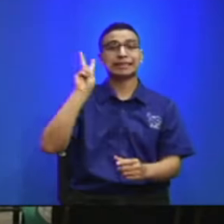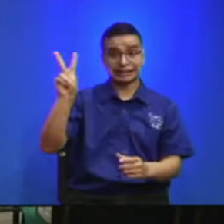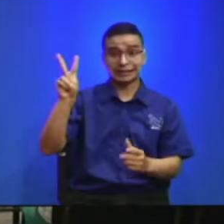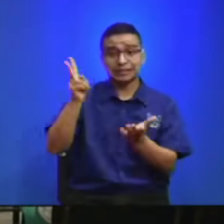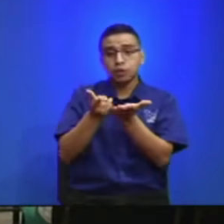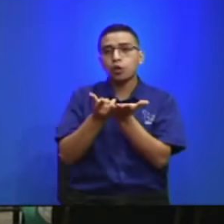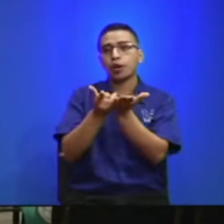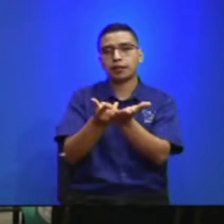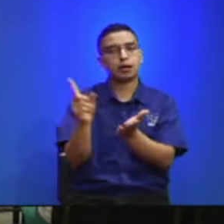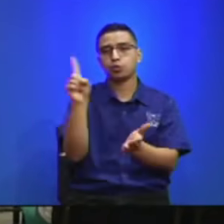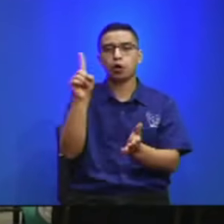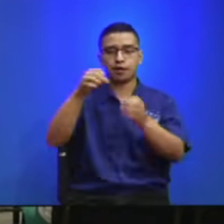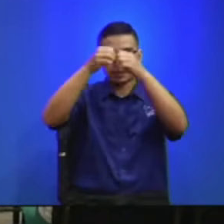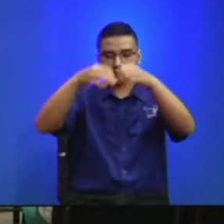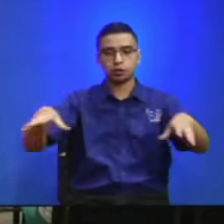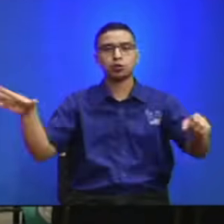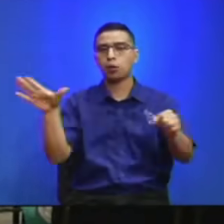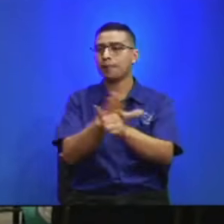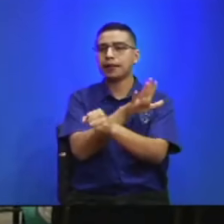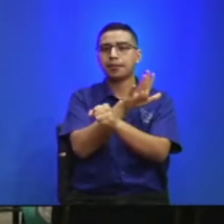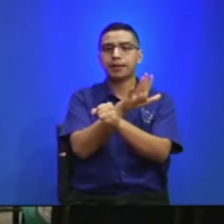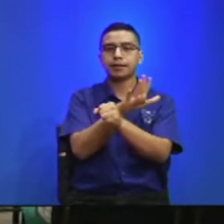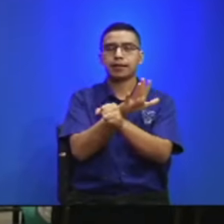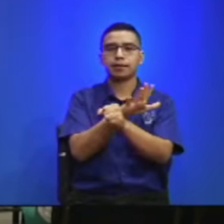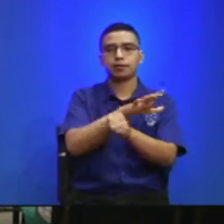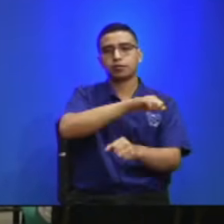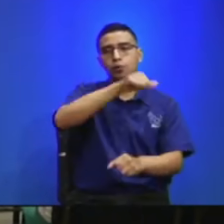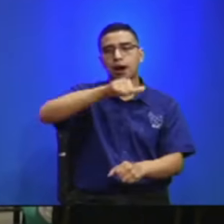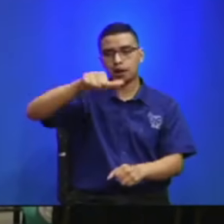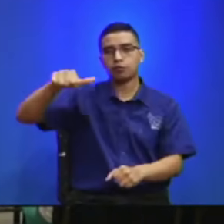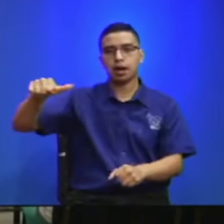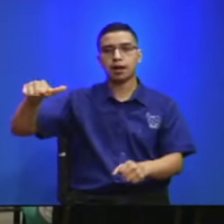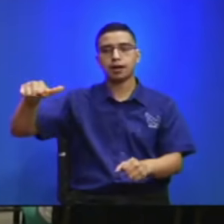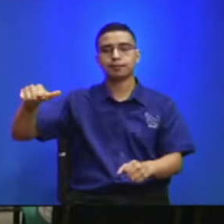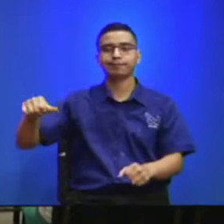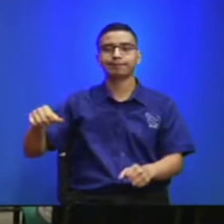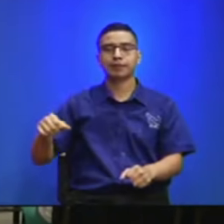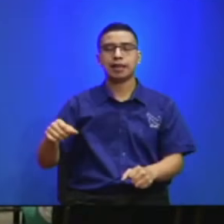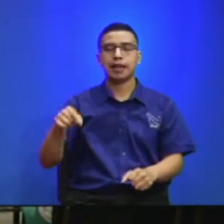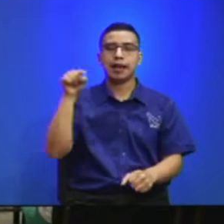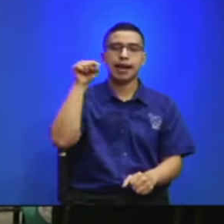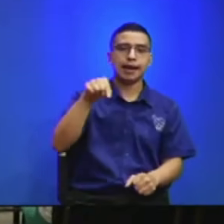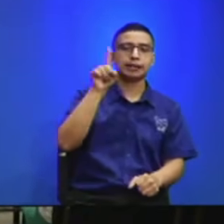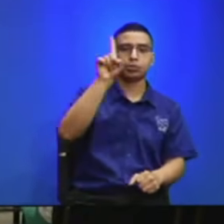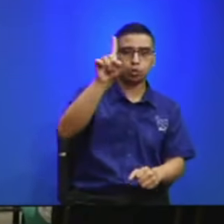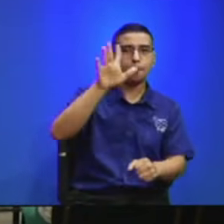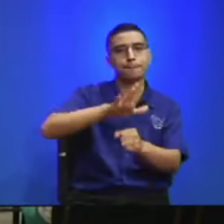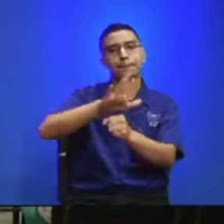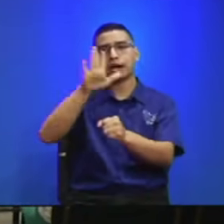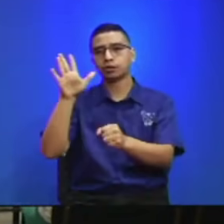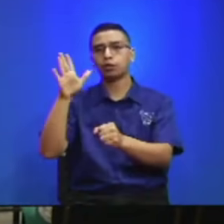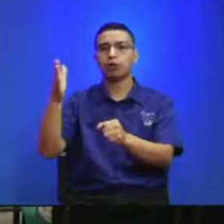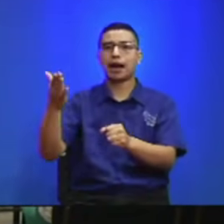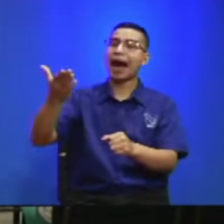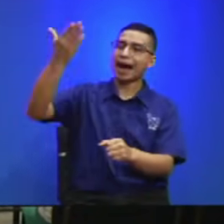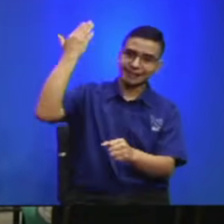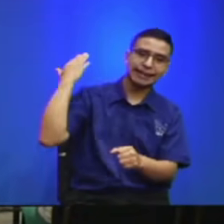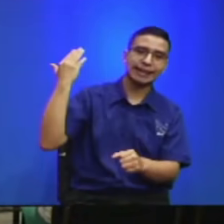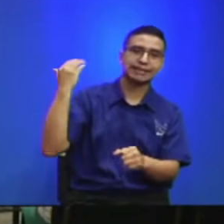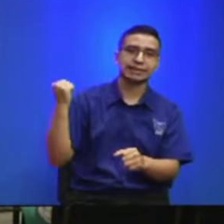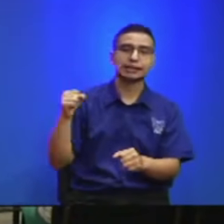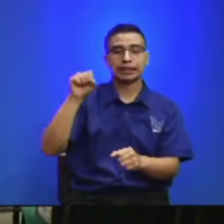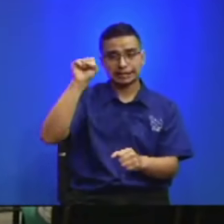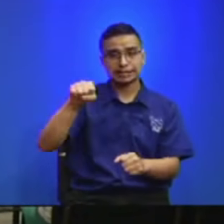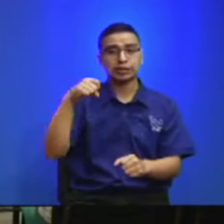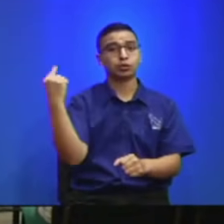iba a destruir la tierra totalmente con agua otra vez entonces ahí sí había un pacto que nos pertenecía a toda